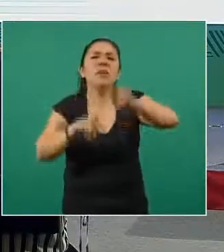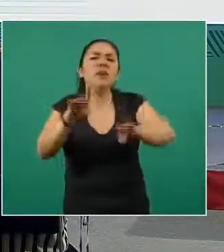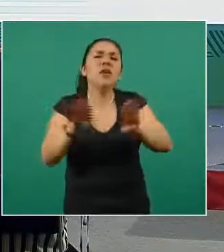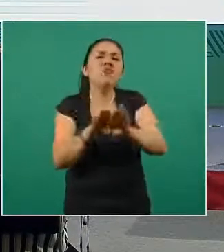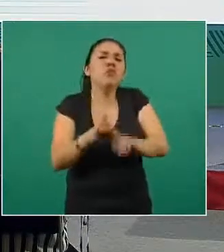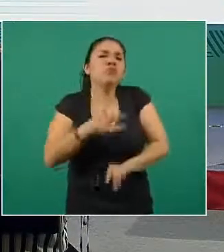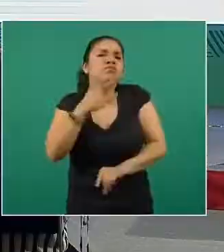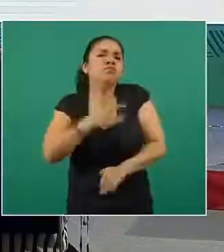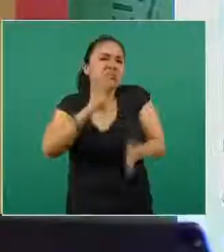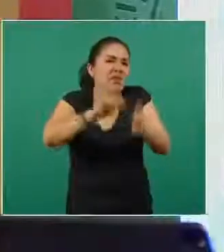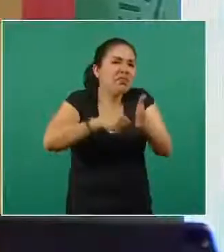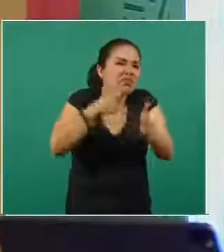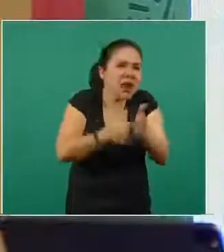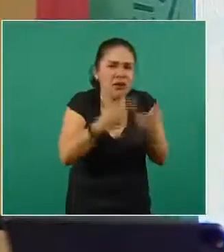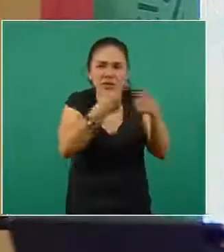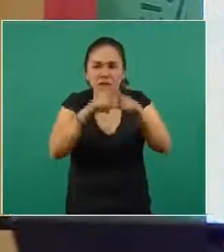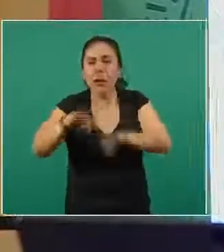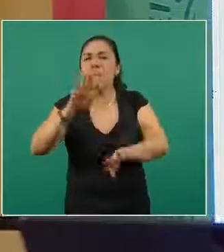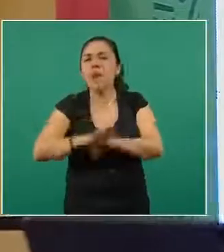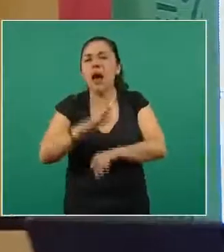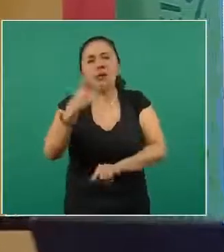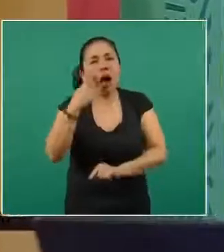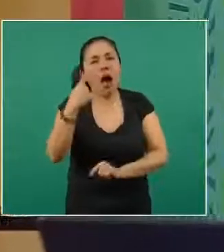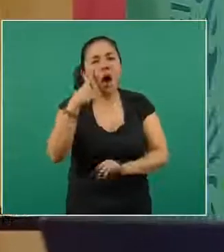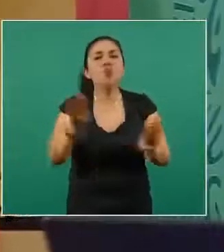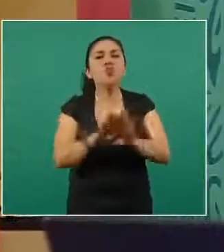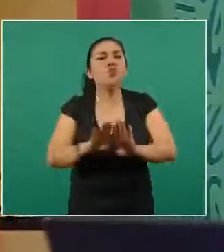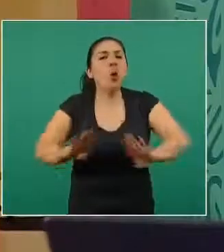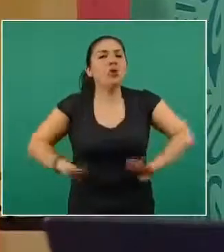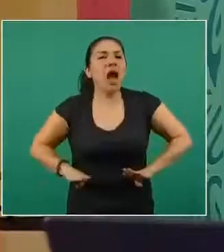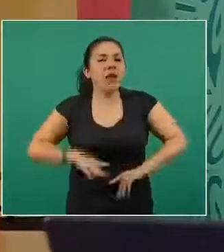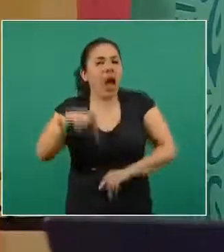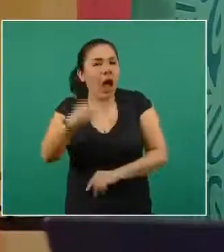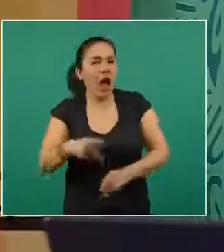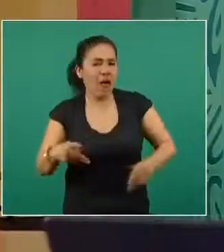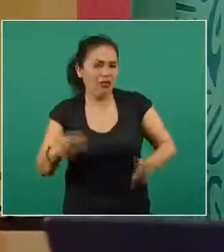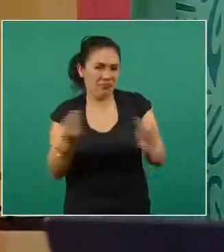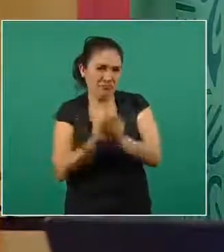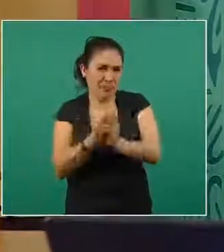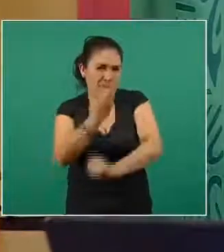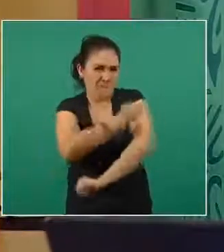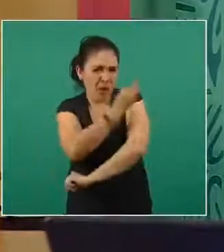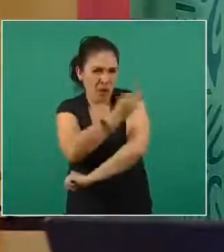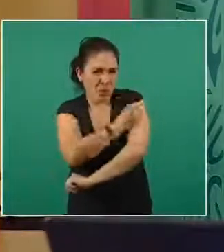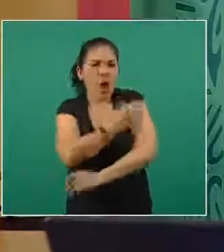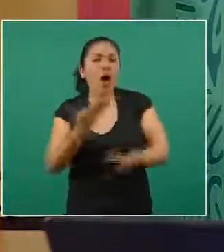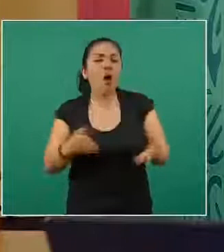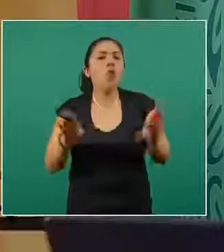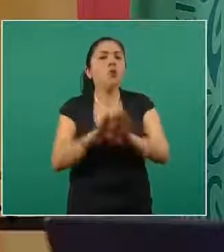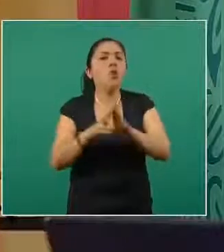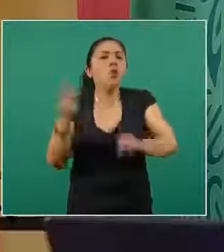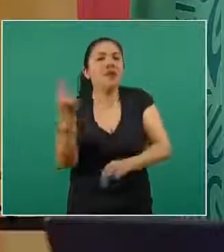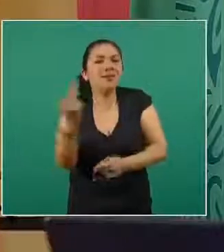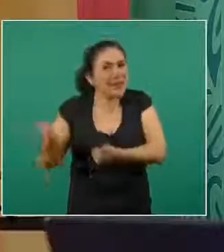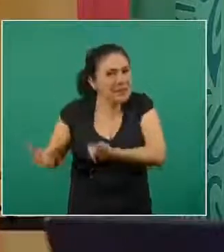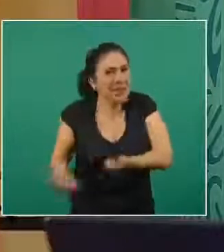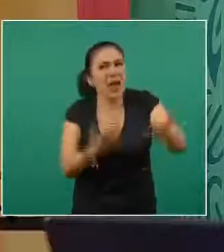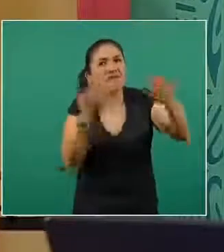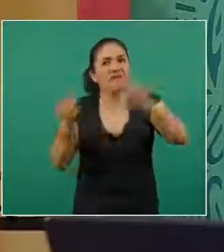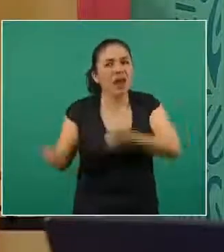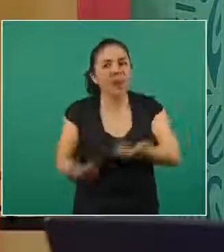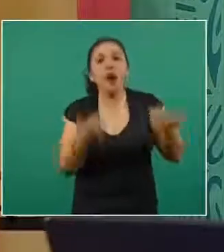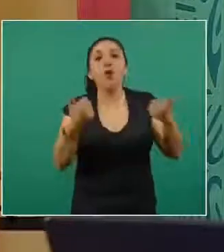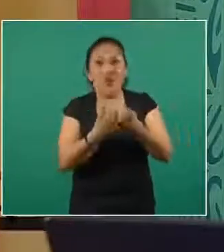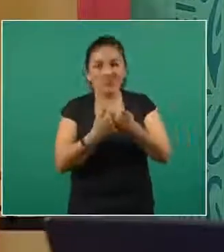técnicos. Los principales tienen que ver con las características de la vacuna y la logística que se requiere, incluyendo